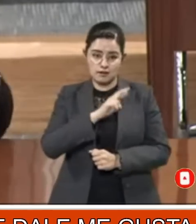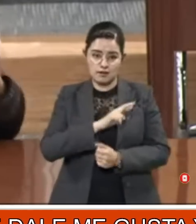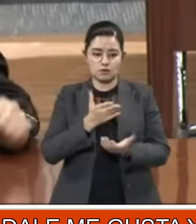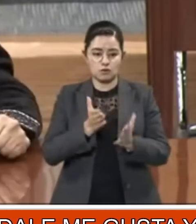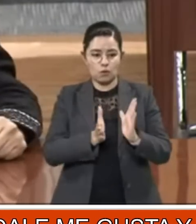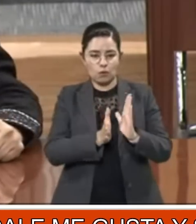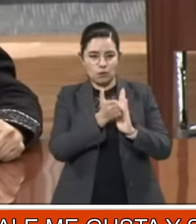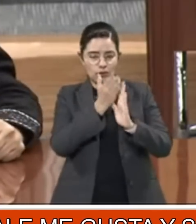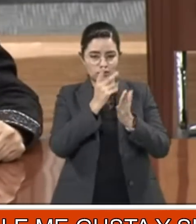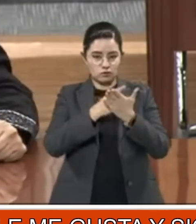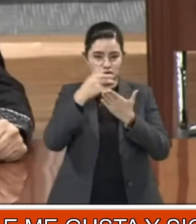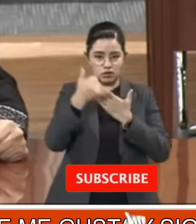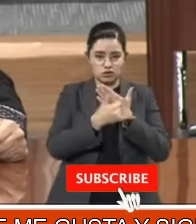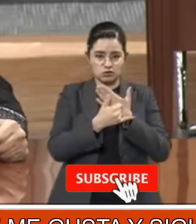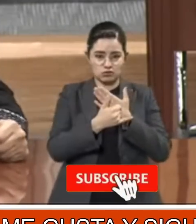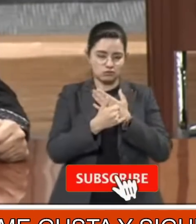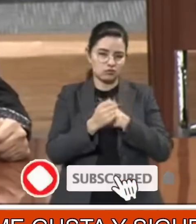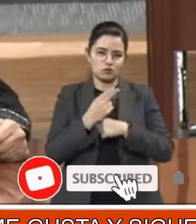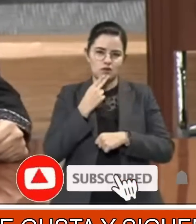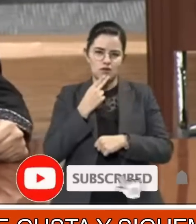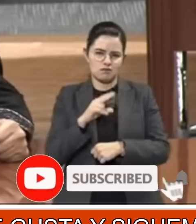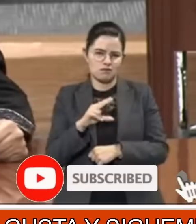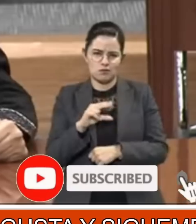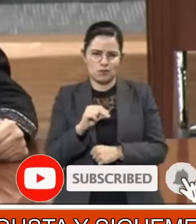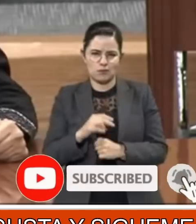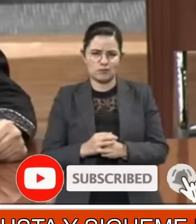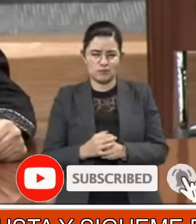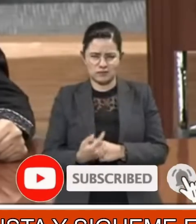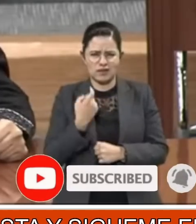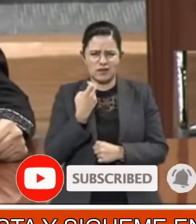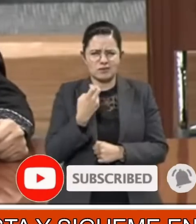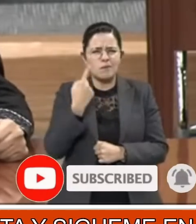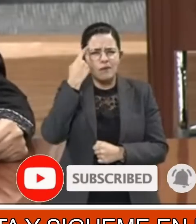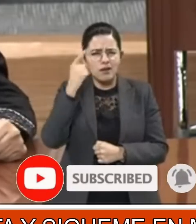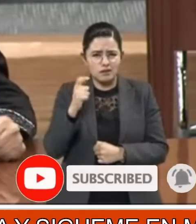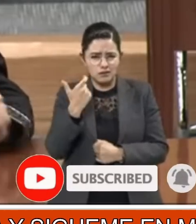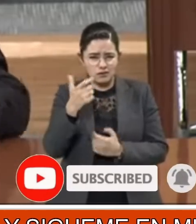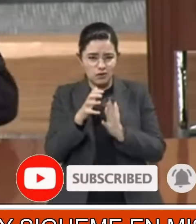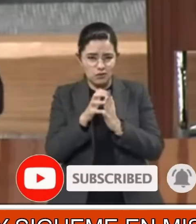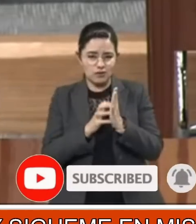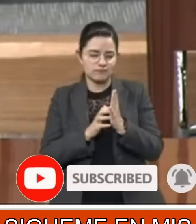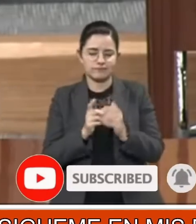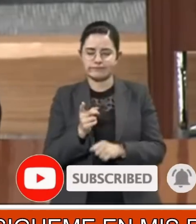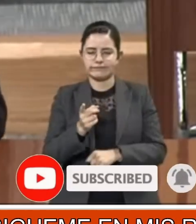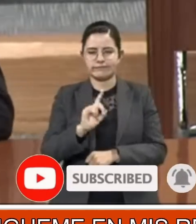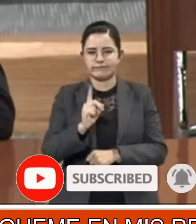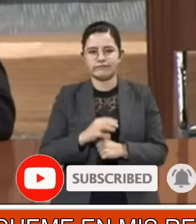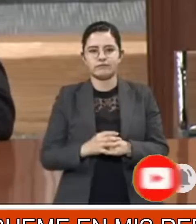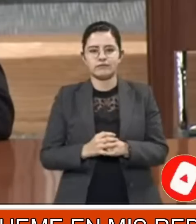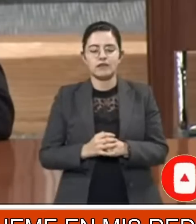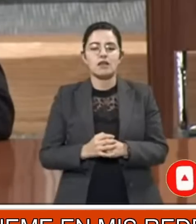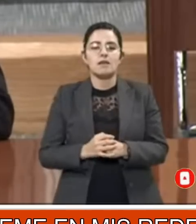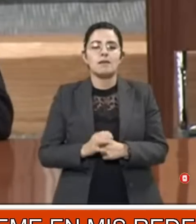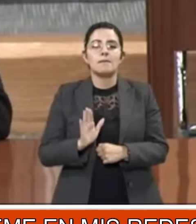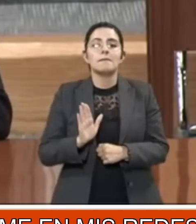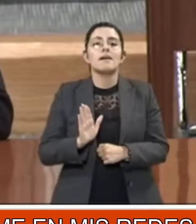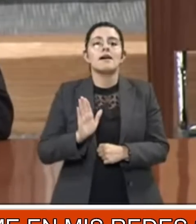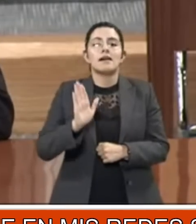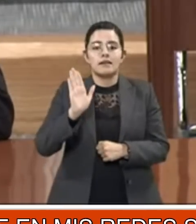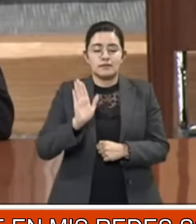dinero. Pero al fin, hoy queda en evidencia su mentira. Me atrevo a asegurar que tienen